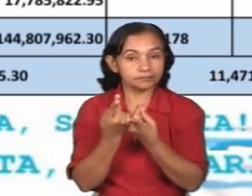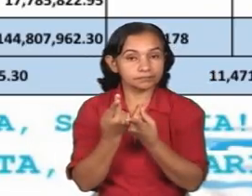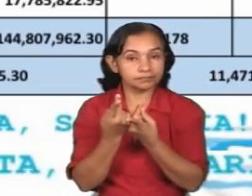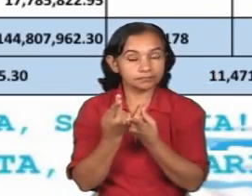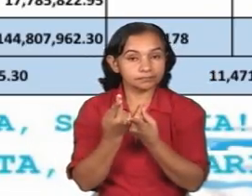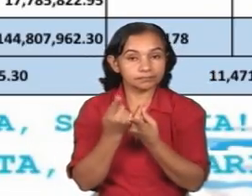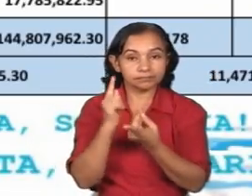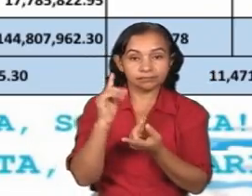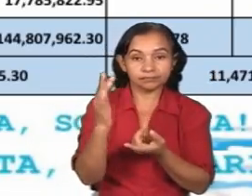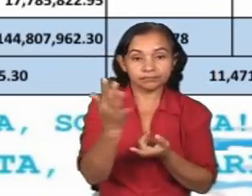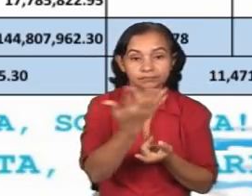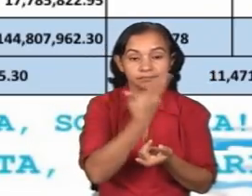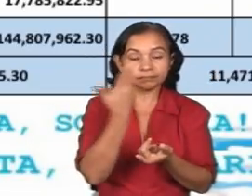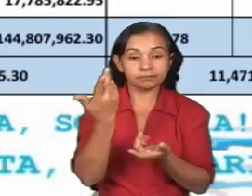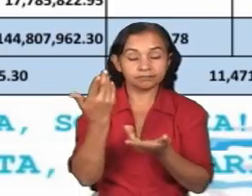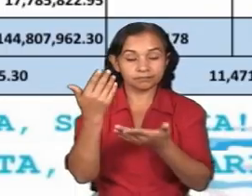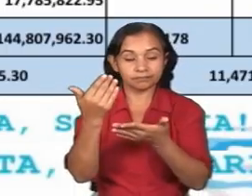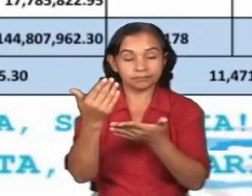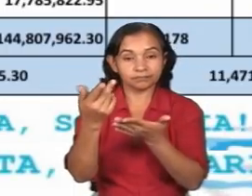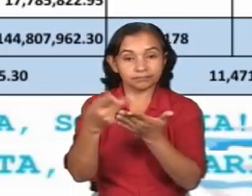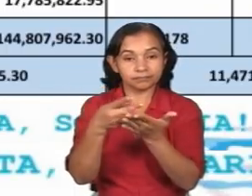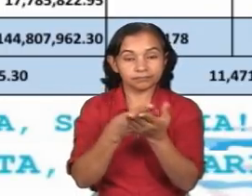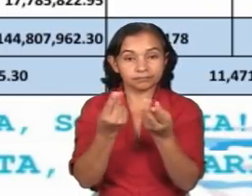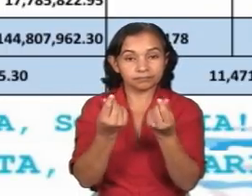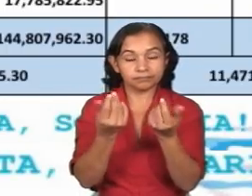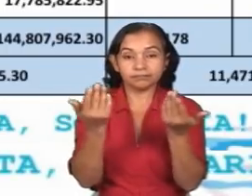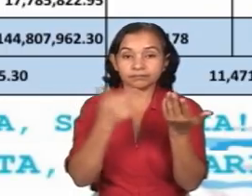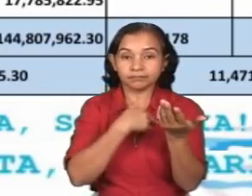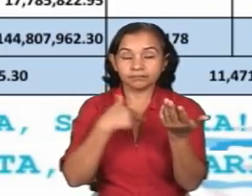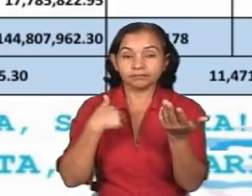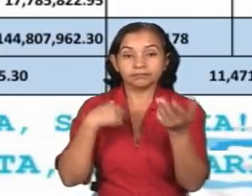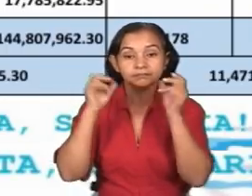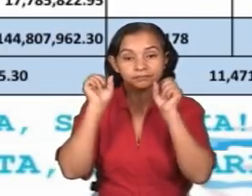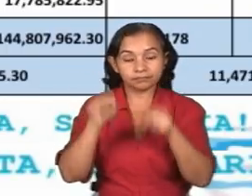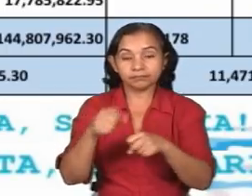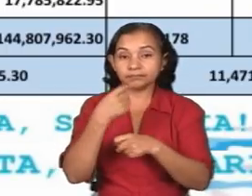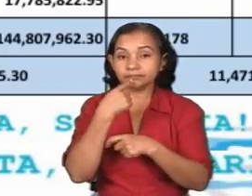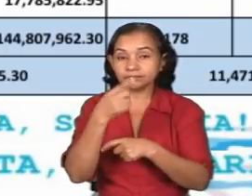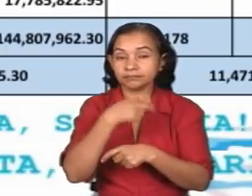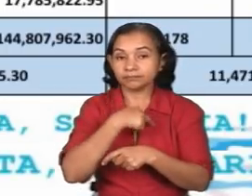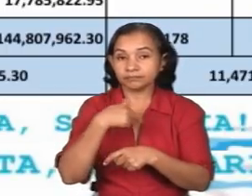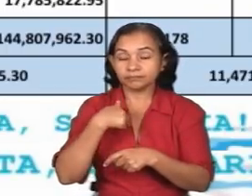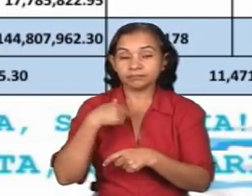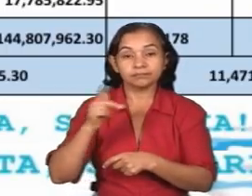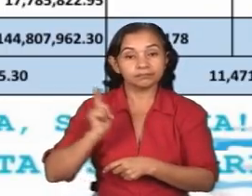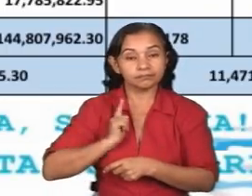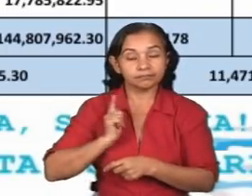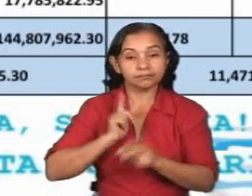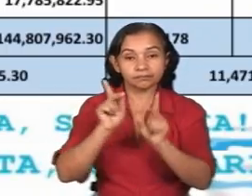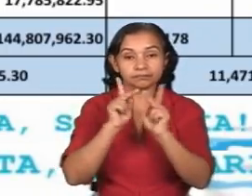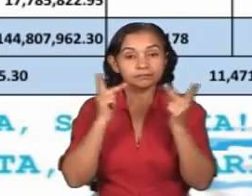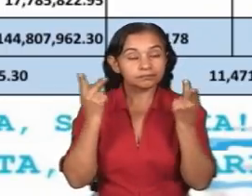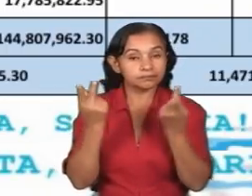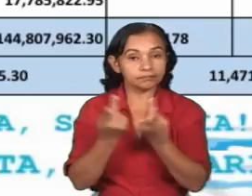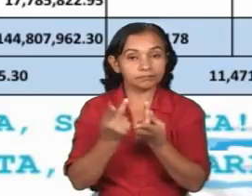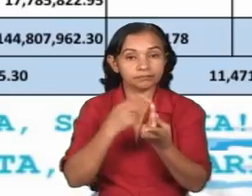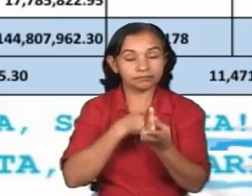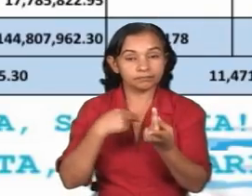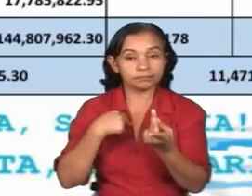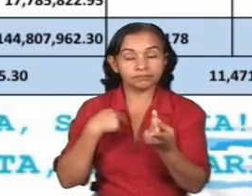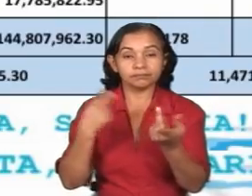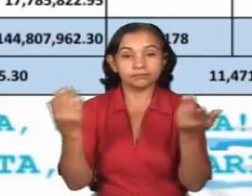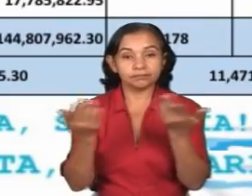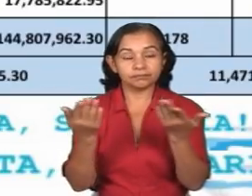si nosotros tenemos los recursos financieros, lo menos que nosotros podríamos hacer es cumplirle a nuestro pueblo en ejecutar a como debe